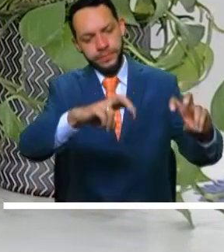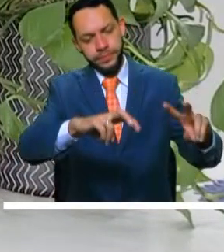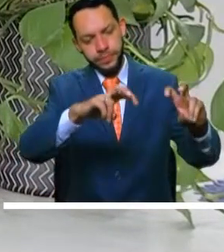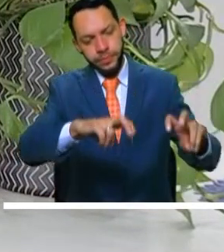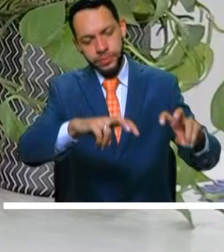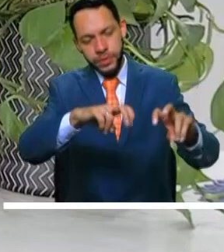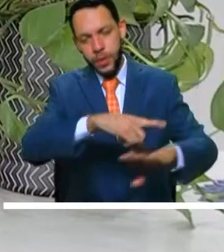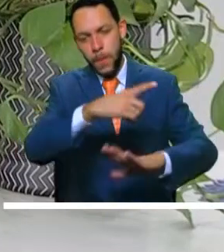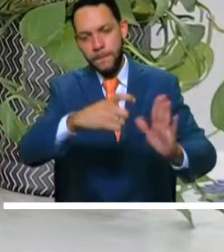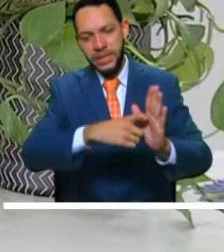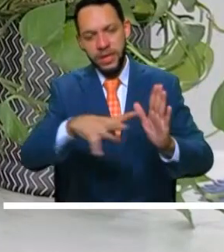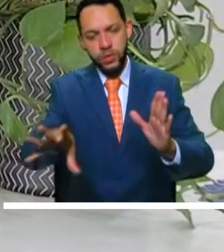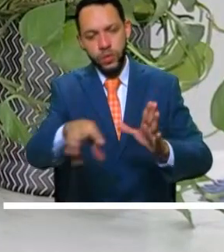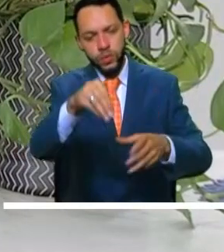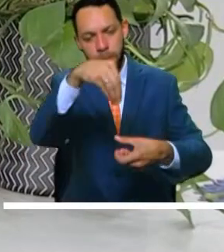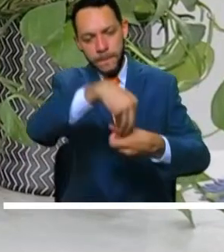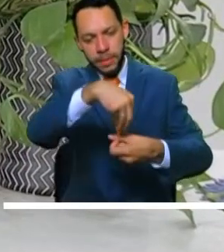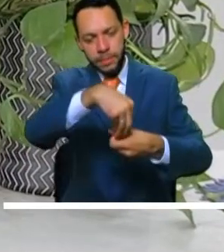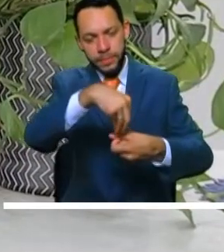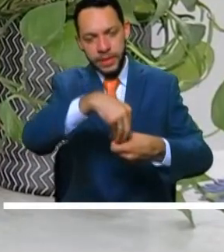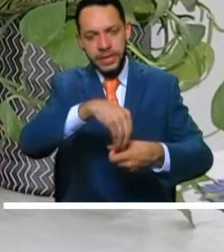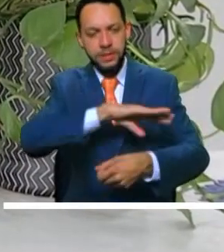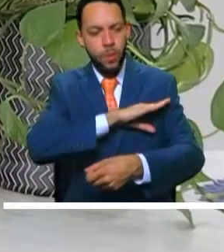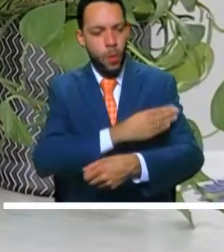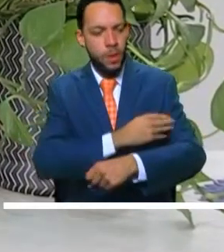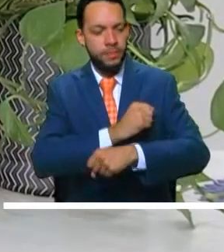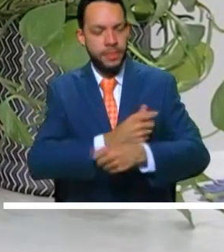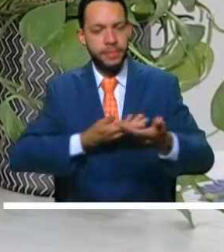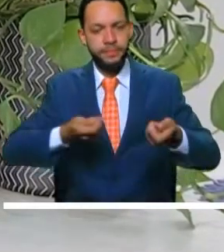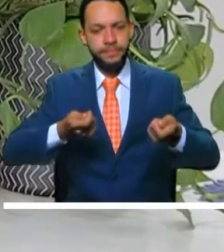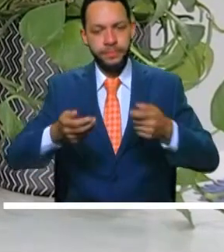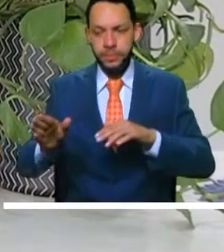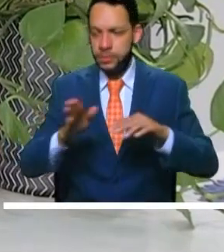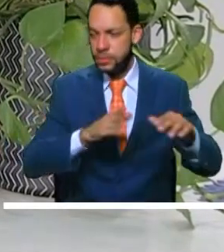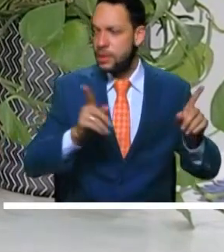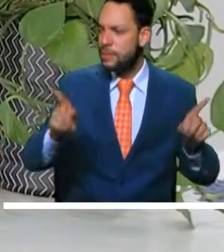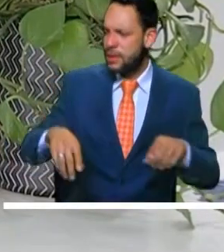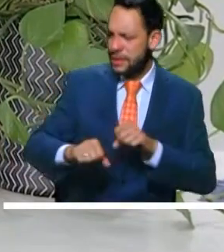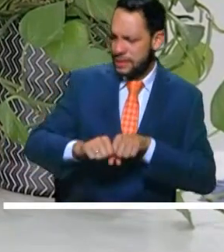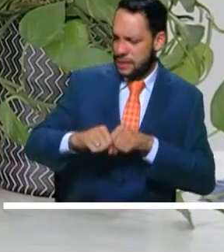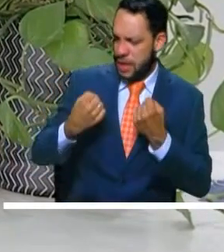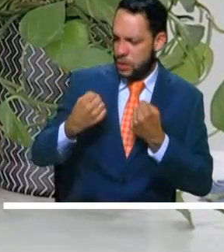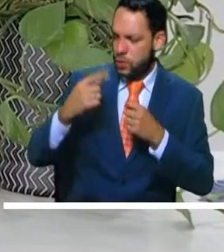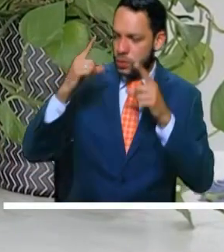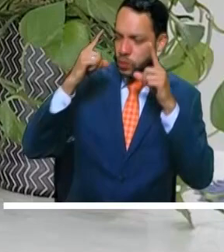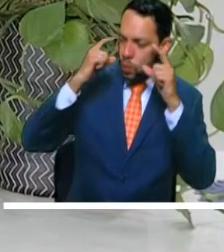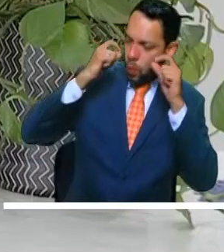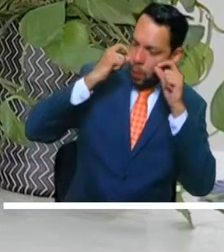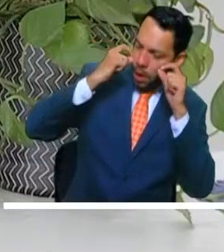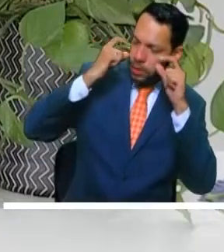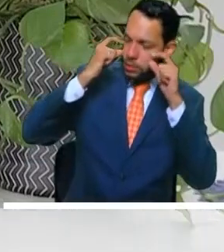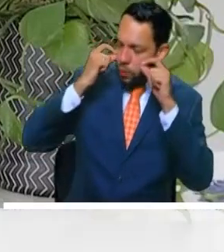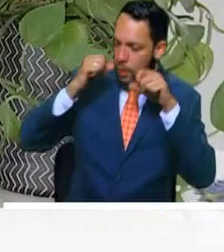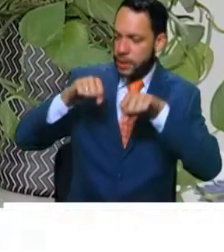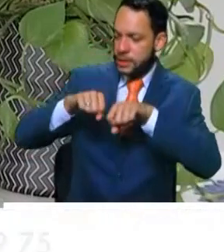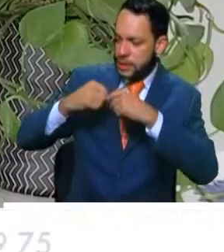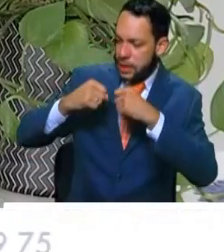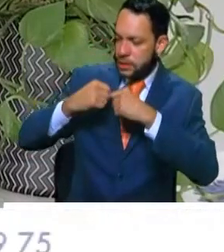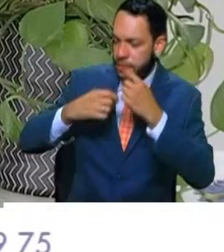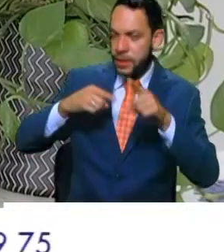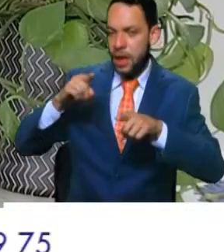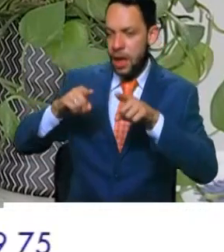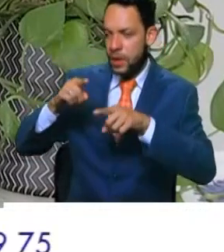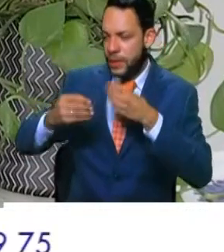de casi todo, se considera por lo tanto una hormona. Y la daña el sueño. Entonces ella empieza, ay, ¿qué será mi sueño,